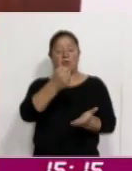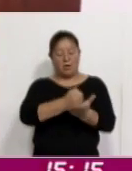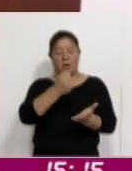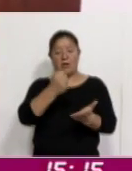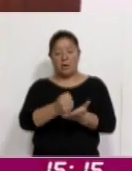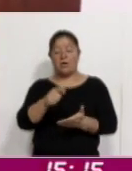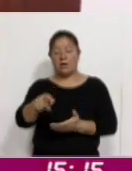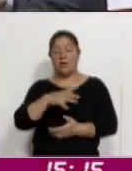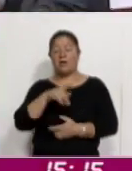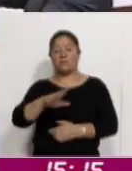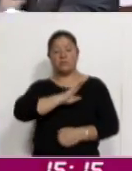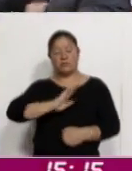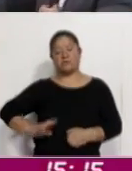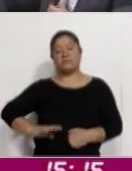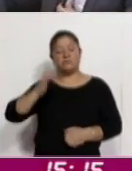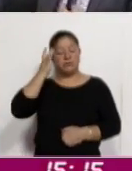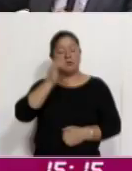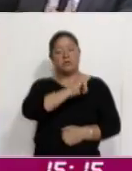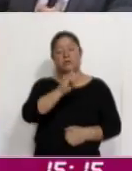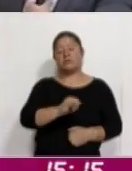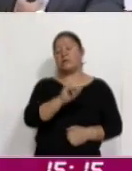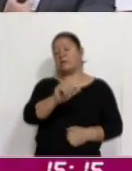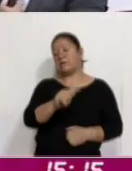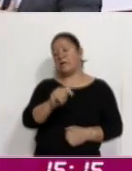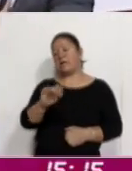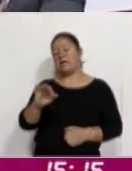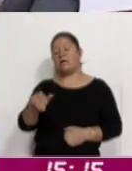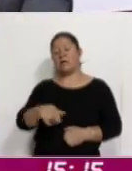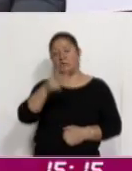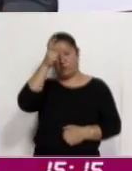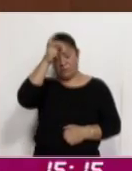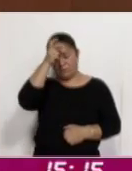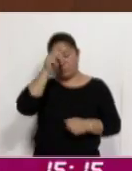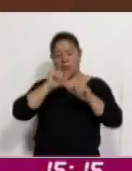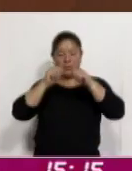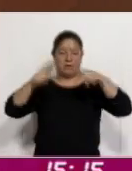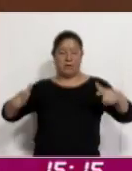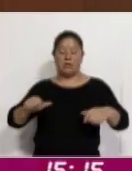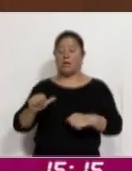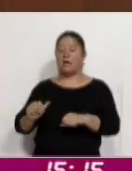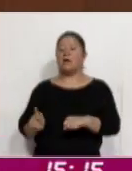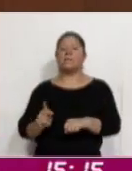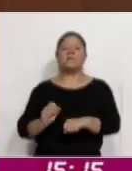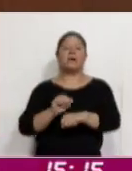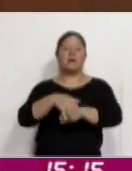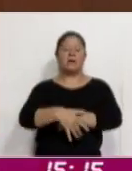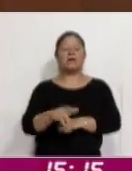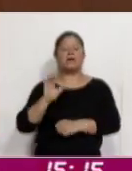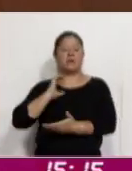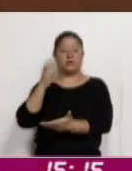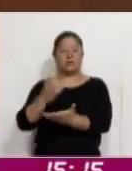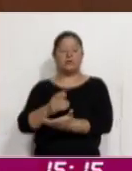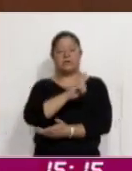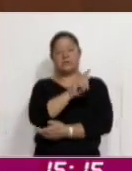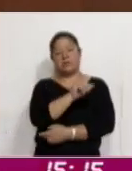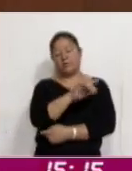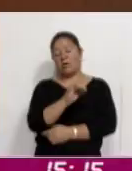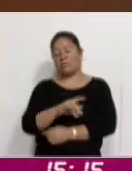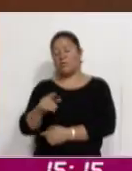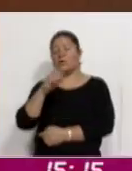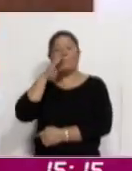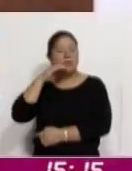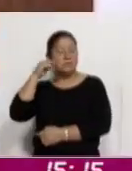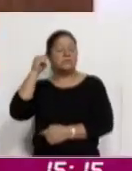cuentas públicas de los municipios de San José Teacalco, Tenancingo, Atlangatepec, Amajac, Contla, Zacualpan, Emiliano Zapata,